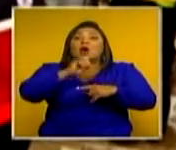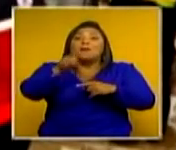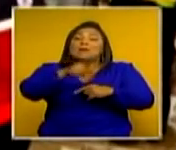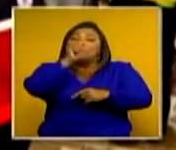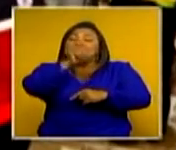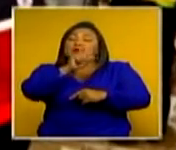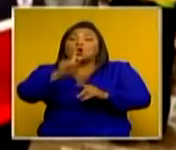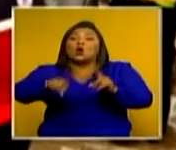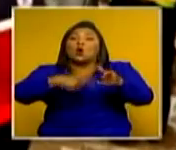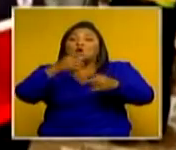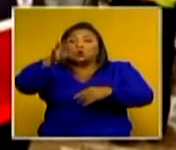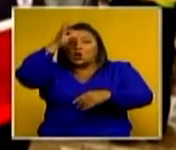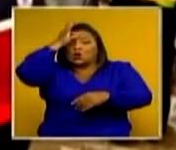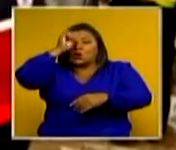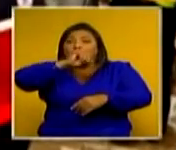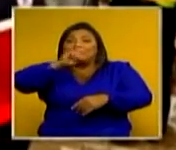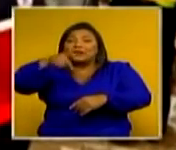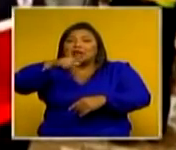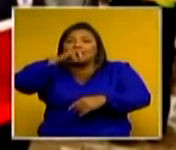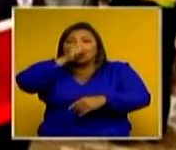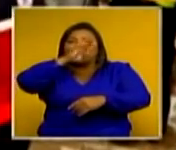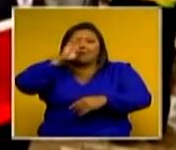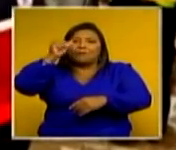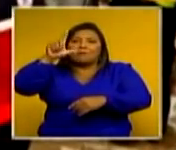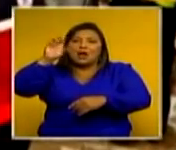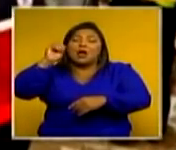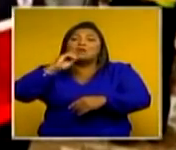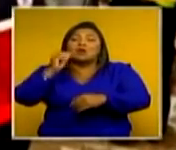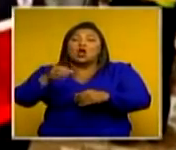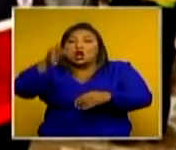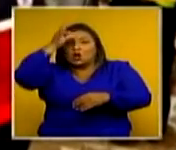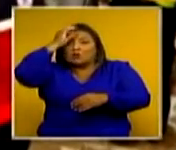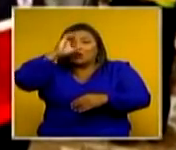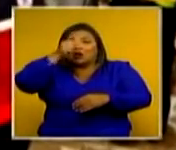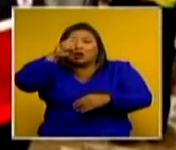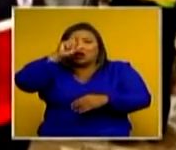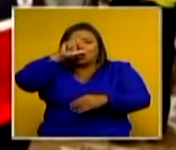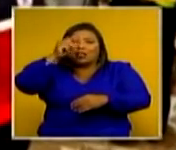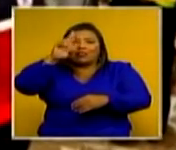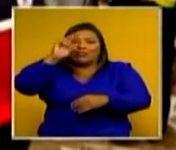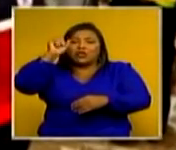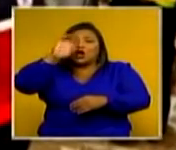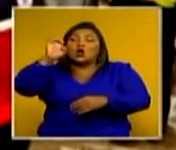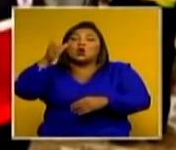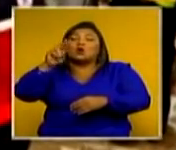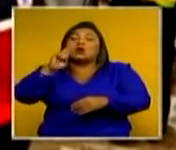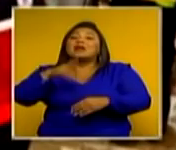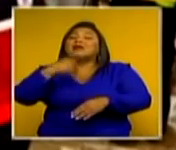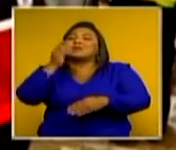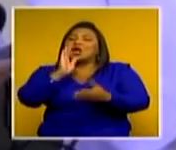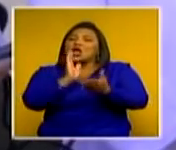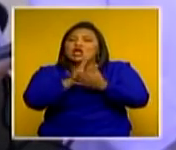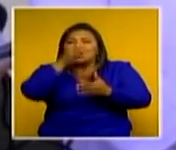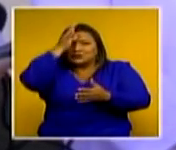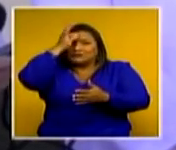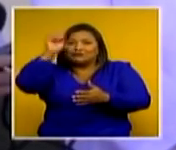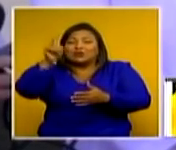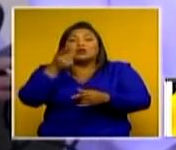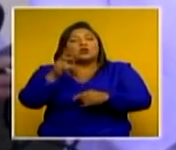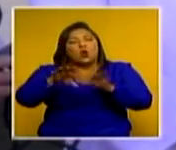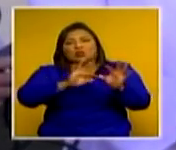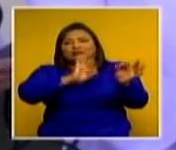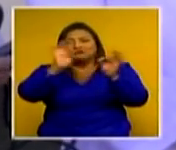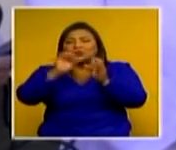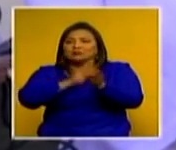otras casas de salud como el hospital pablo arturo suárez el hospital de calderón el hospital del iess san francisco entre otros adrián a bermeo